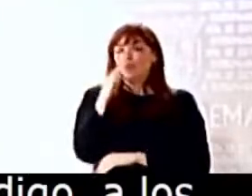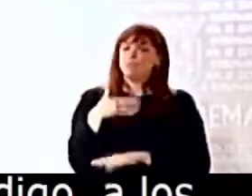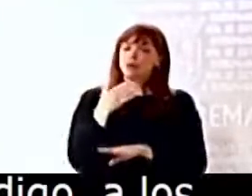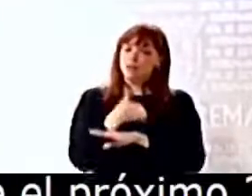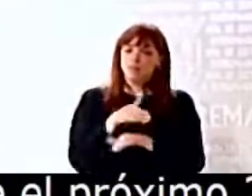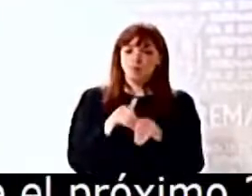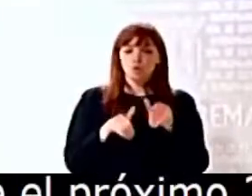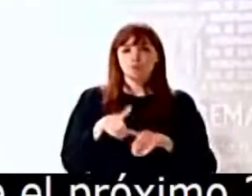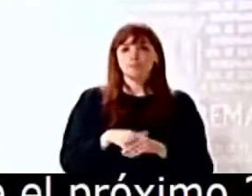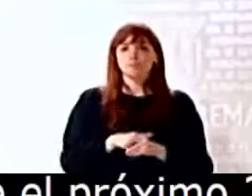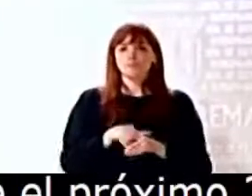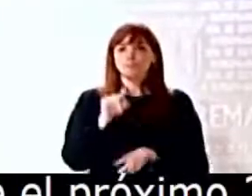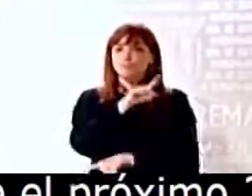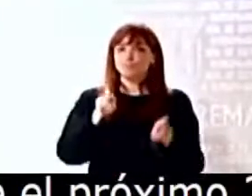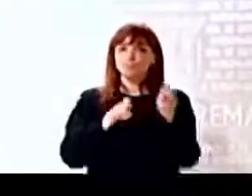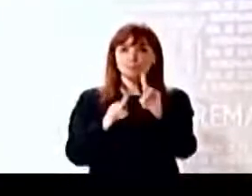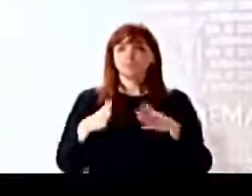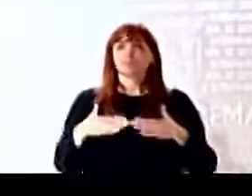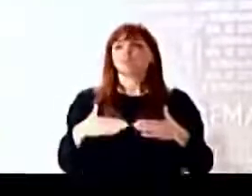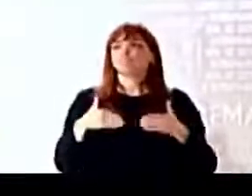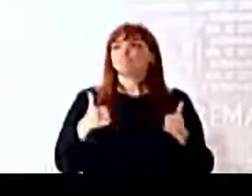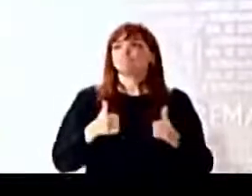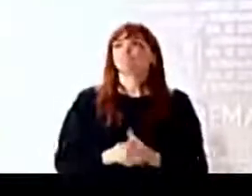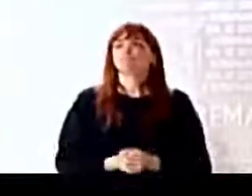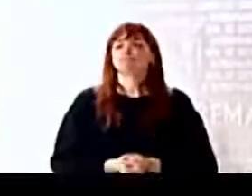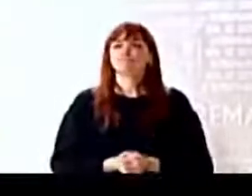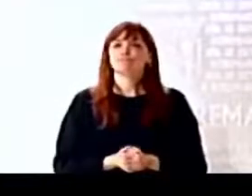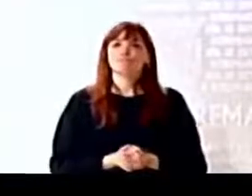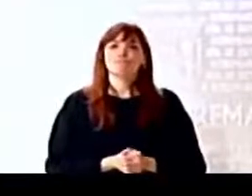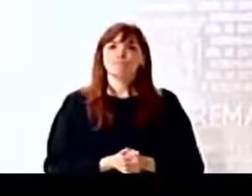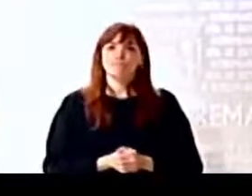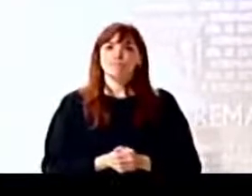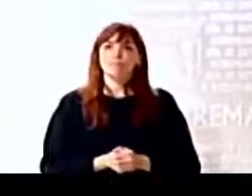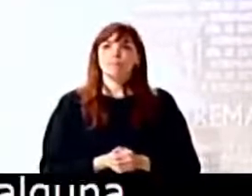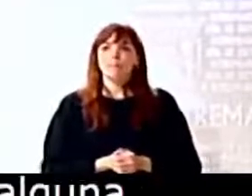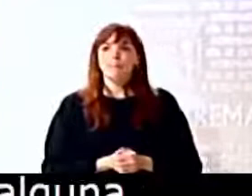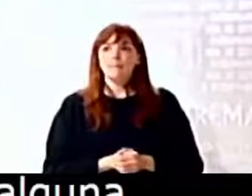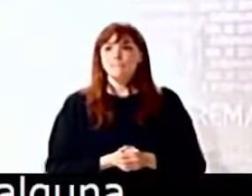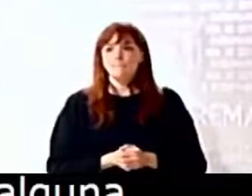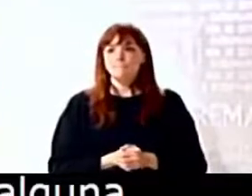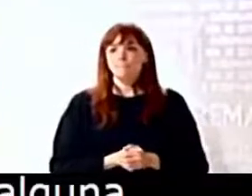votar. Me pongo a vuestra disposición por si hay alguna pregunta.